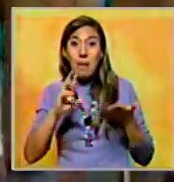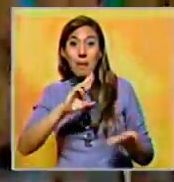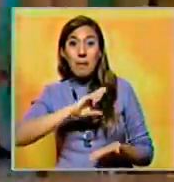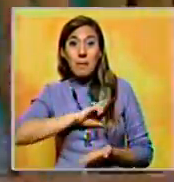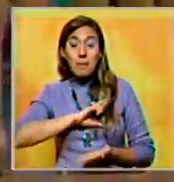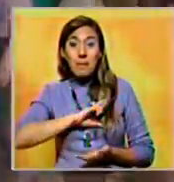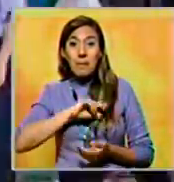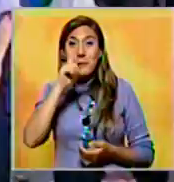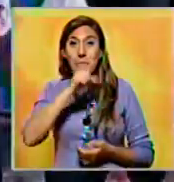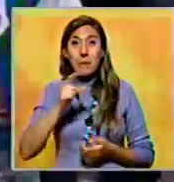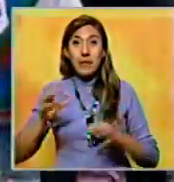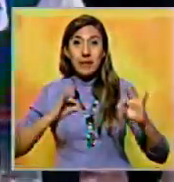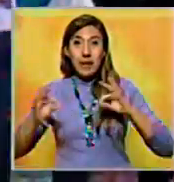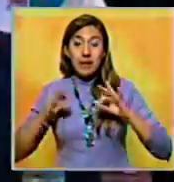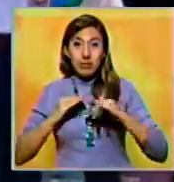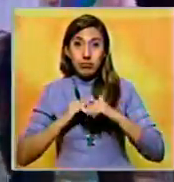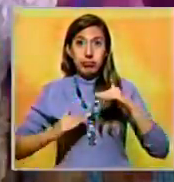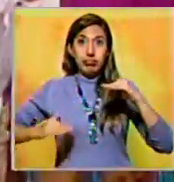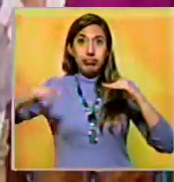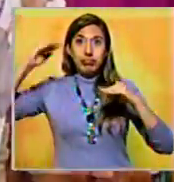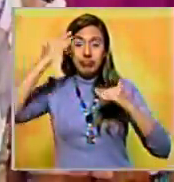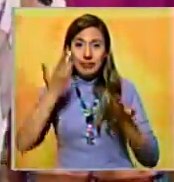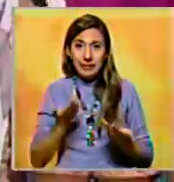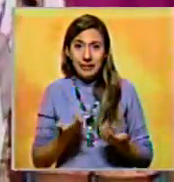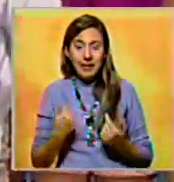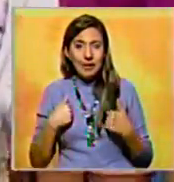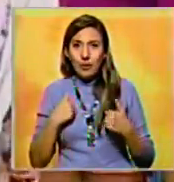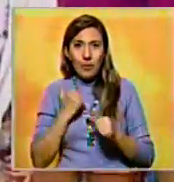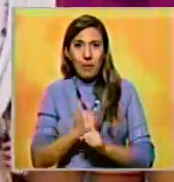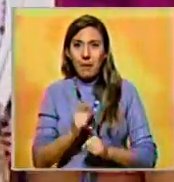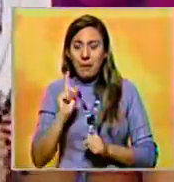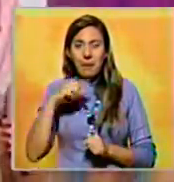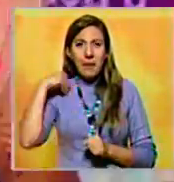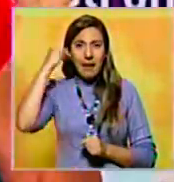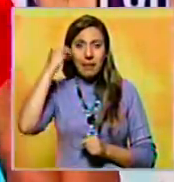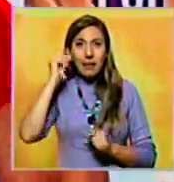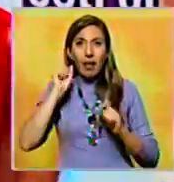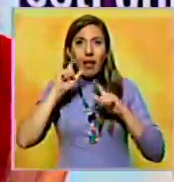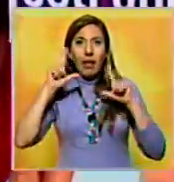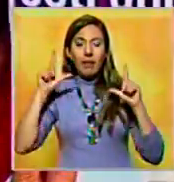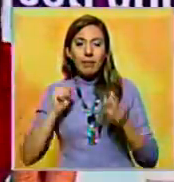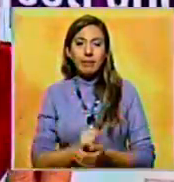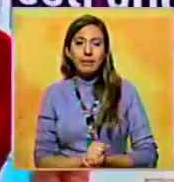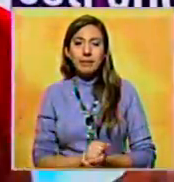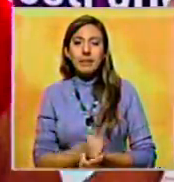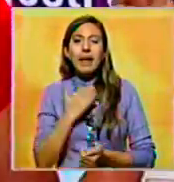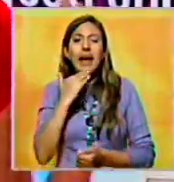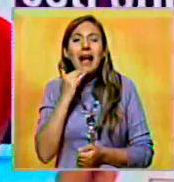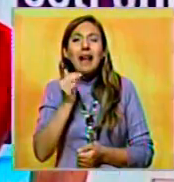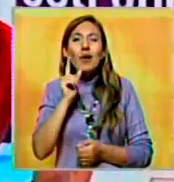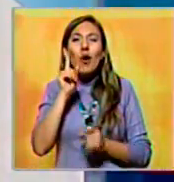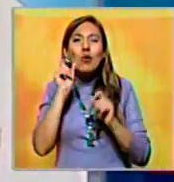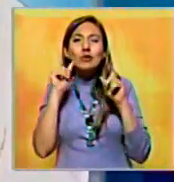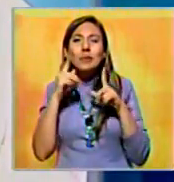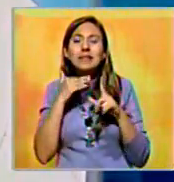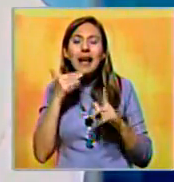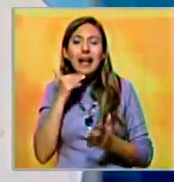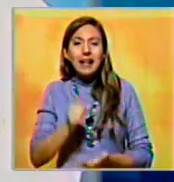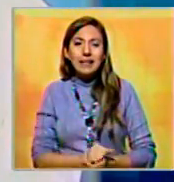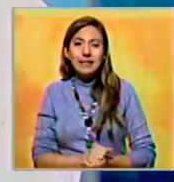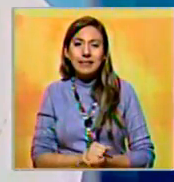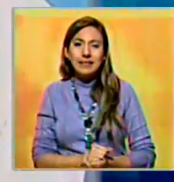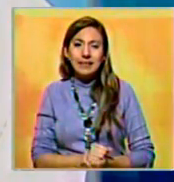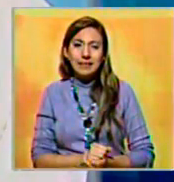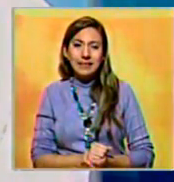dado a artistas como de repente un Ricardo Montaner, yo no me lo esperaba, honestamente hablando. Un poquito de algo, una cosita cortita. No baila como